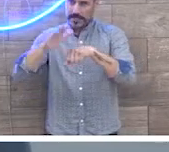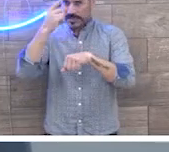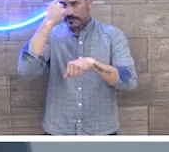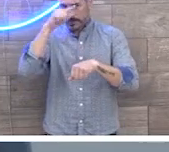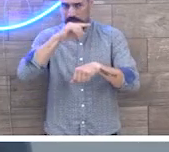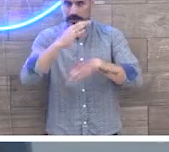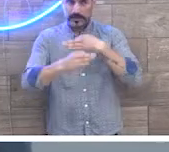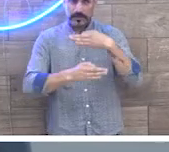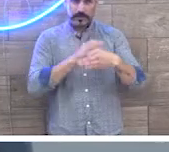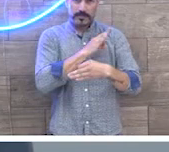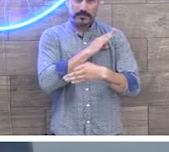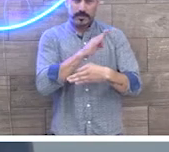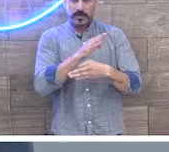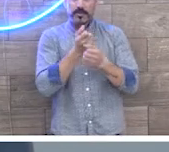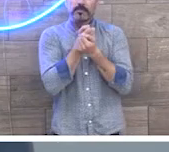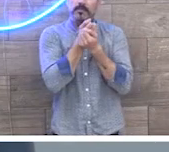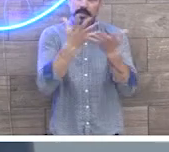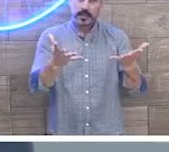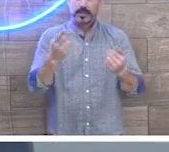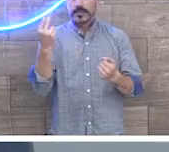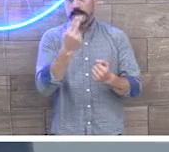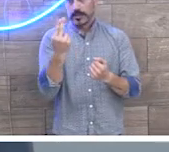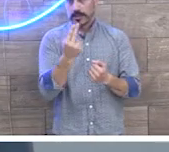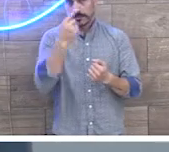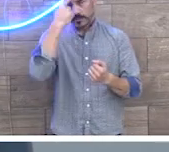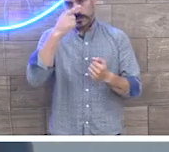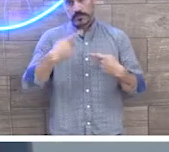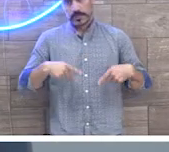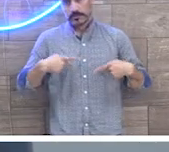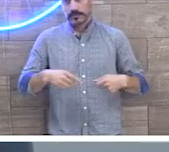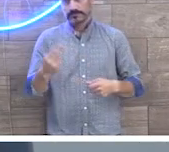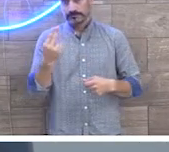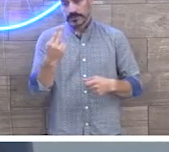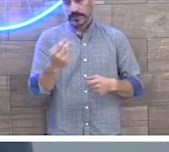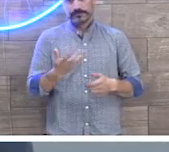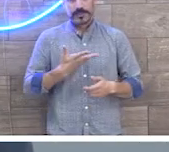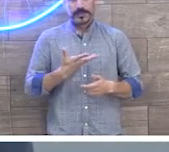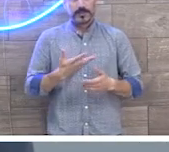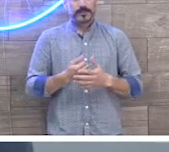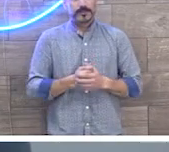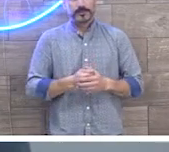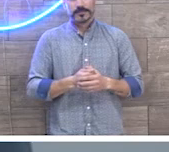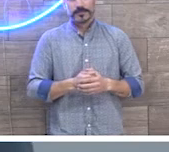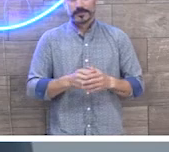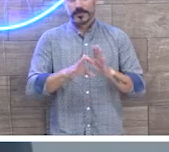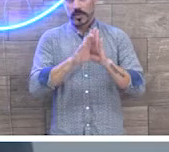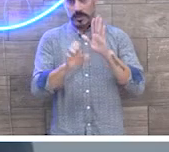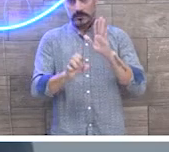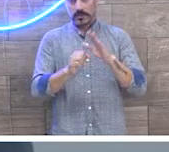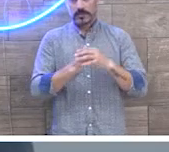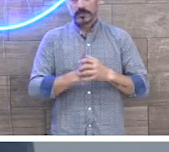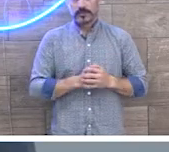difundir de las necesidades que la gente requiere. Desgraciadamente las discapacidades, como bien dicen,